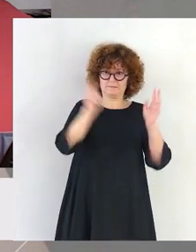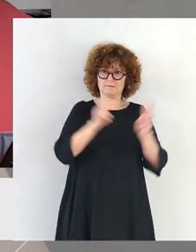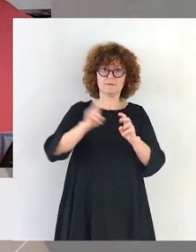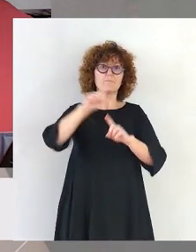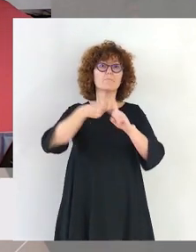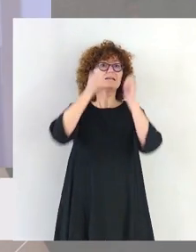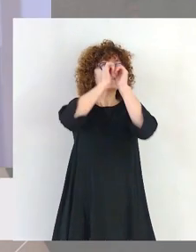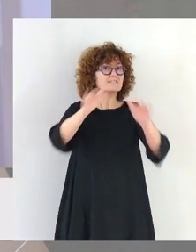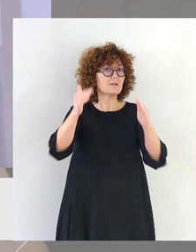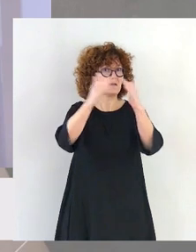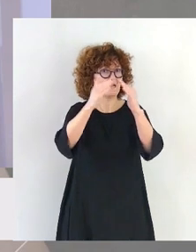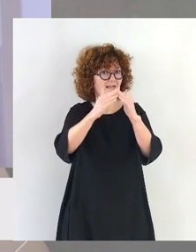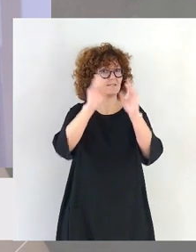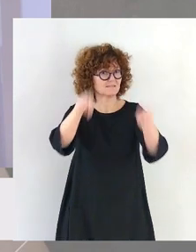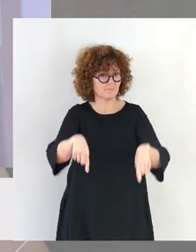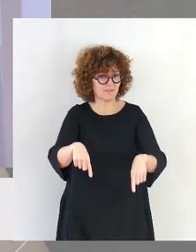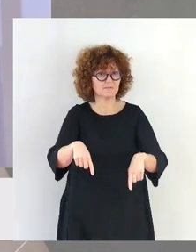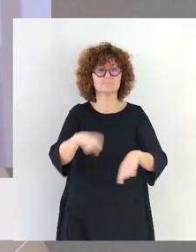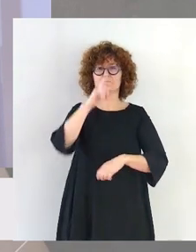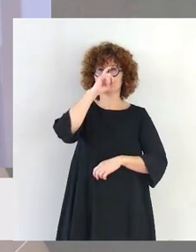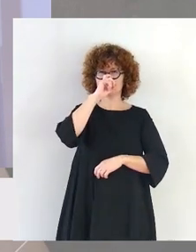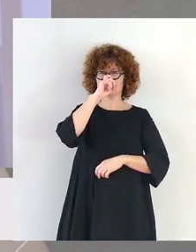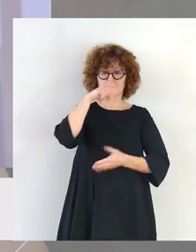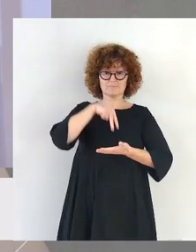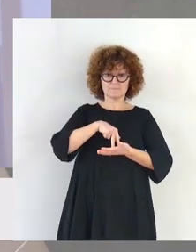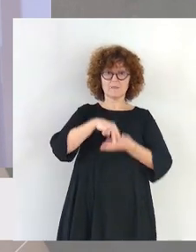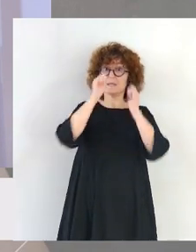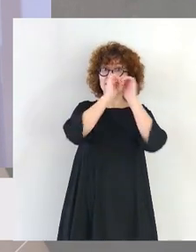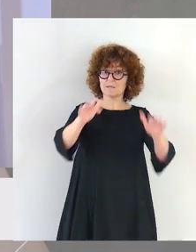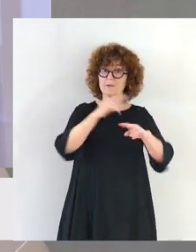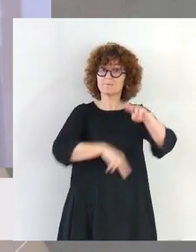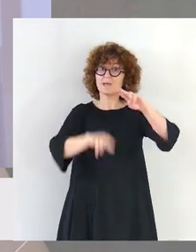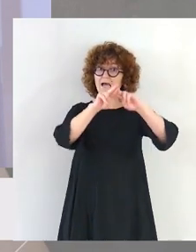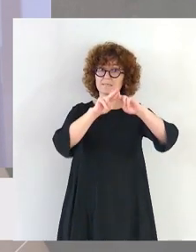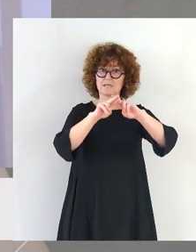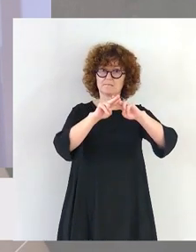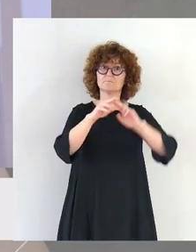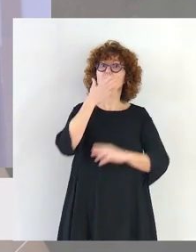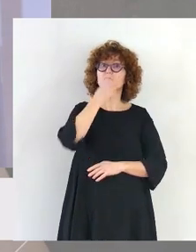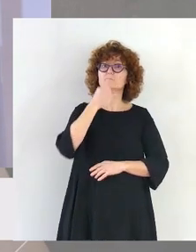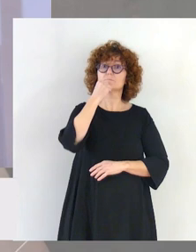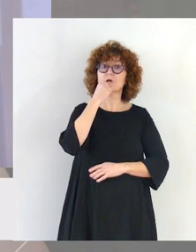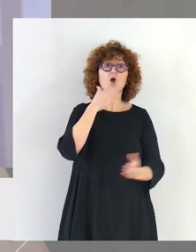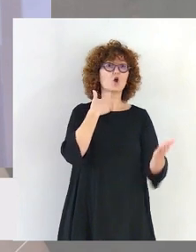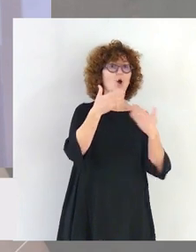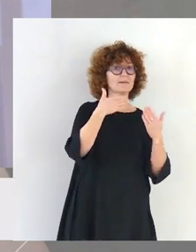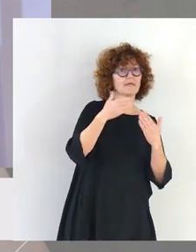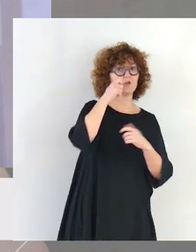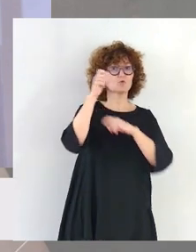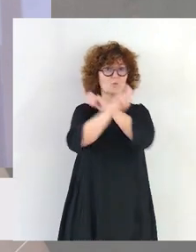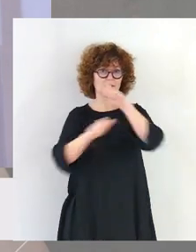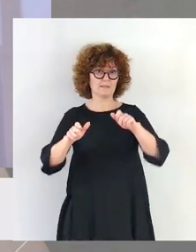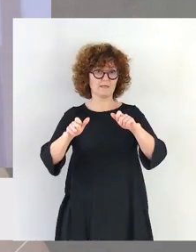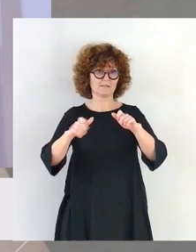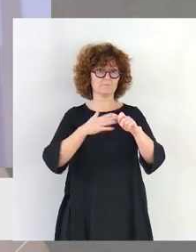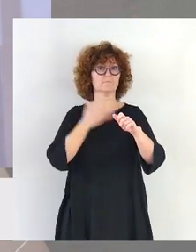streaming en vuestras casas acordaros tanto en presencial como en streaming que tenemos un hashtag muy bonito que son eh conversaciones humanitarias para